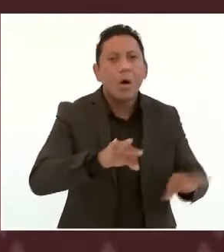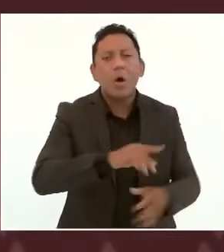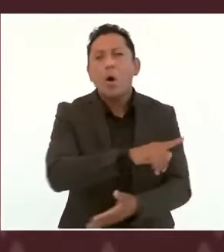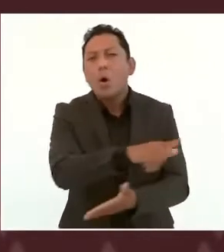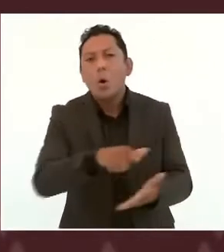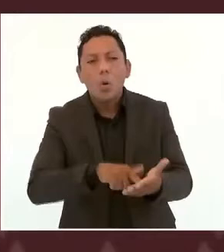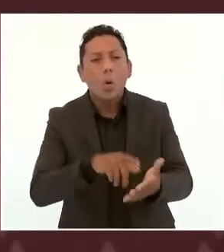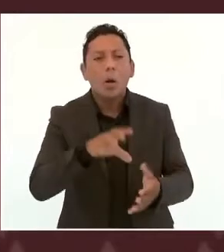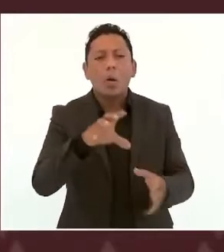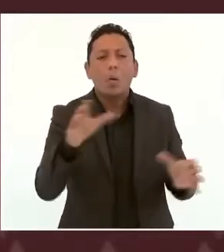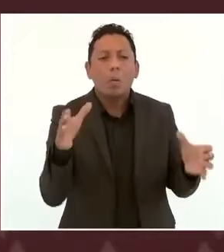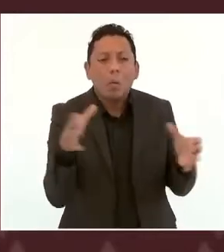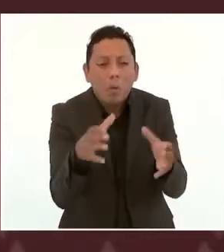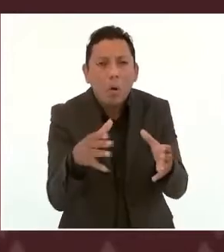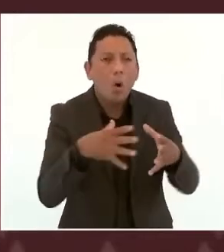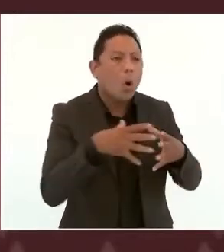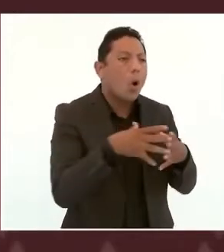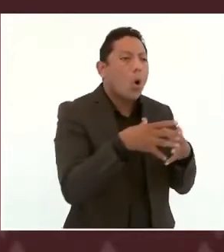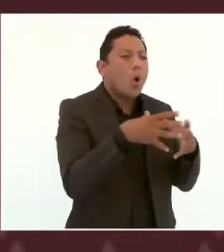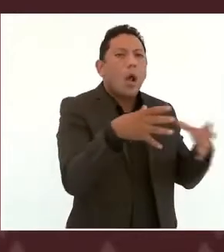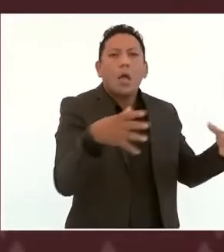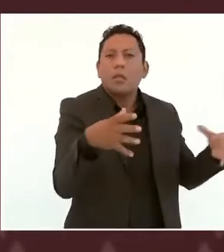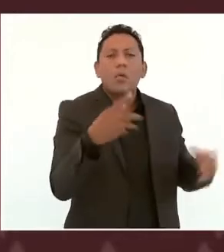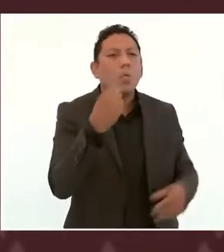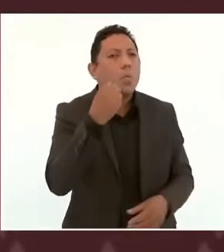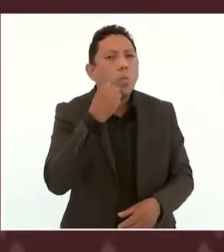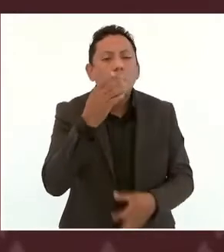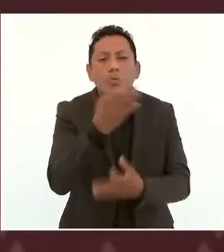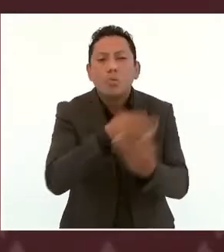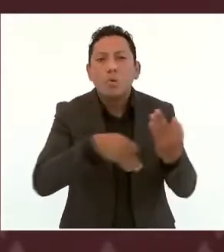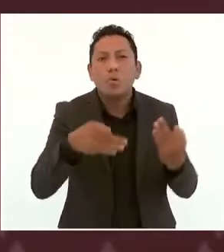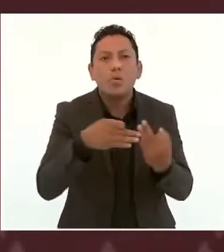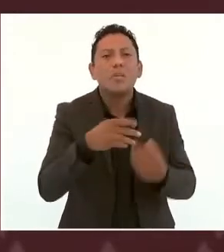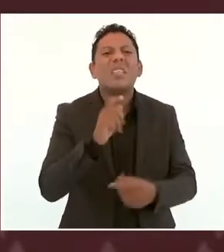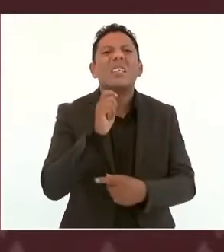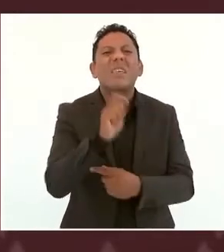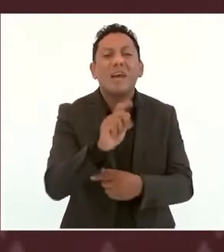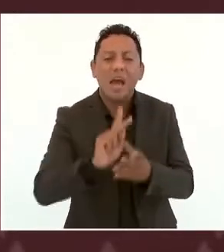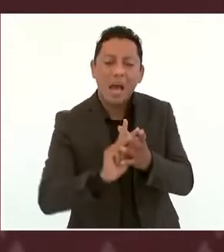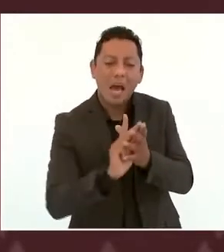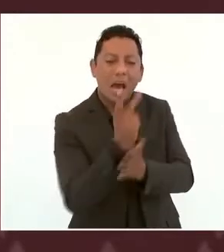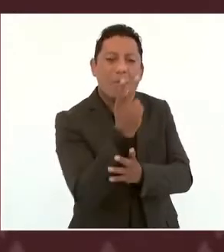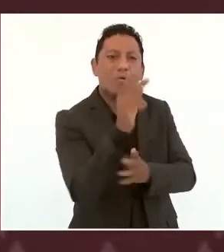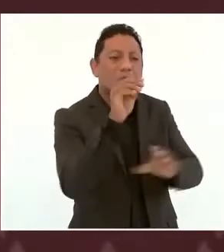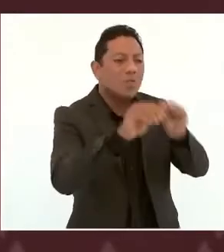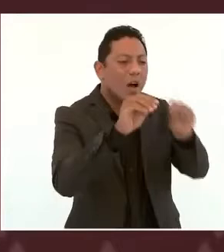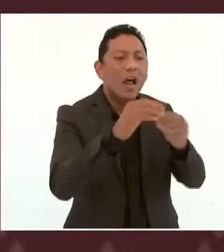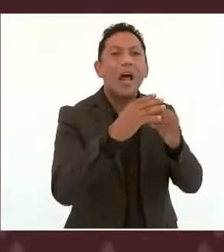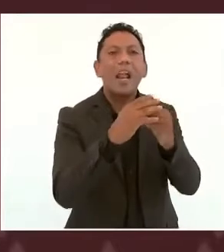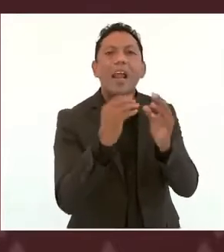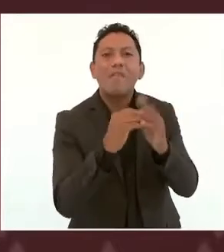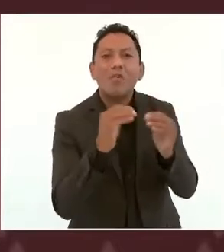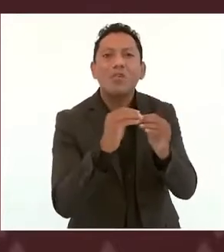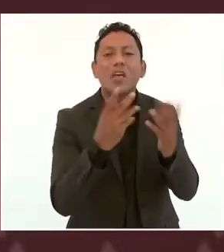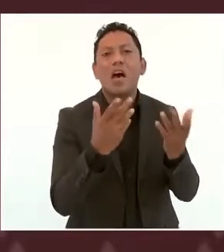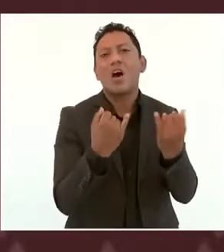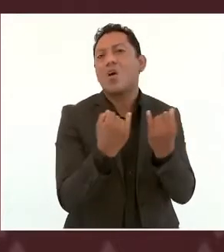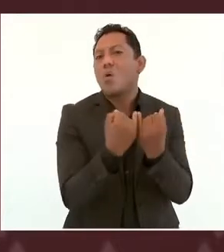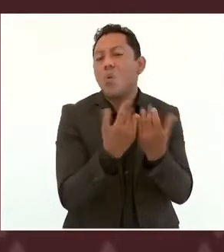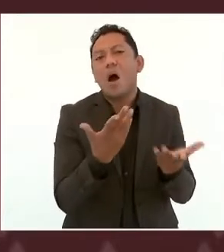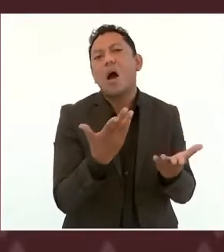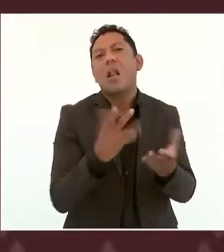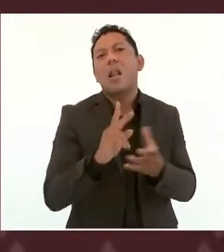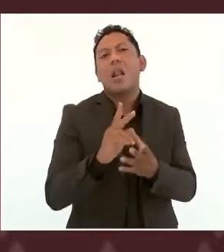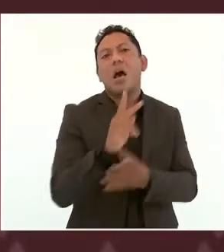ejidos o pequeñas propiedades, sembrando árboles frutales o